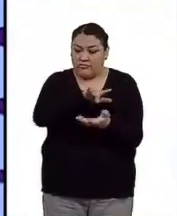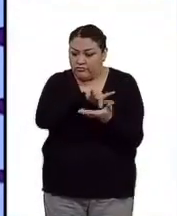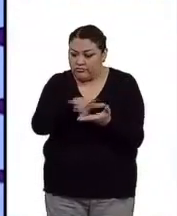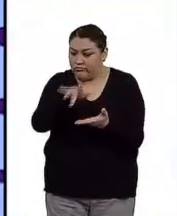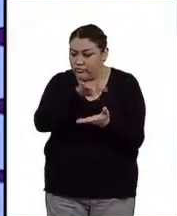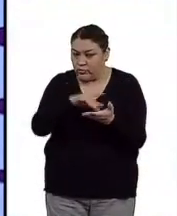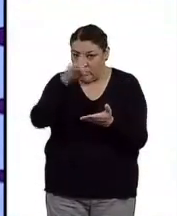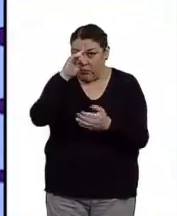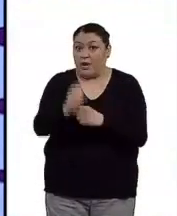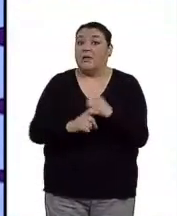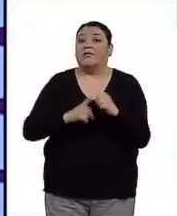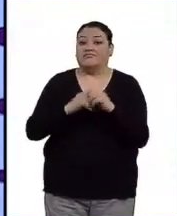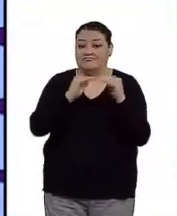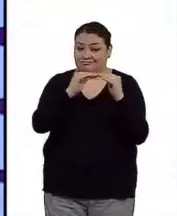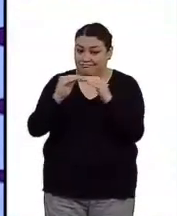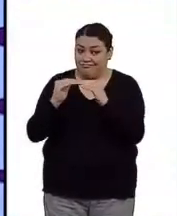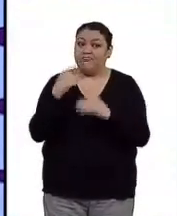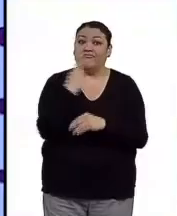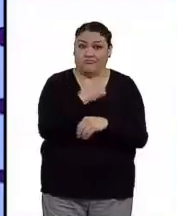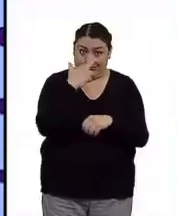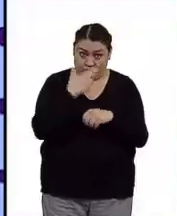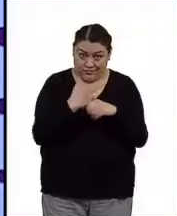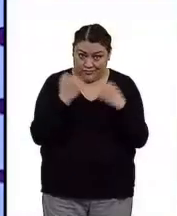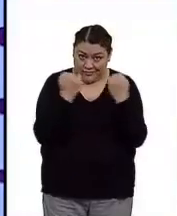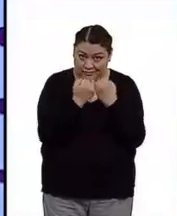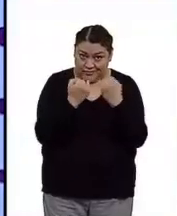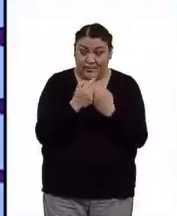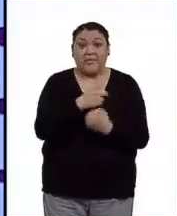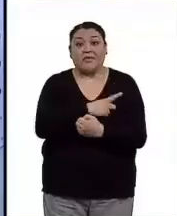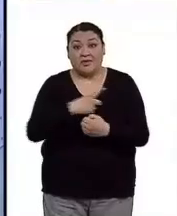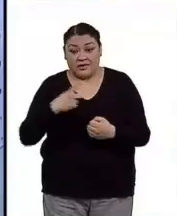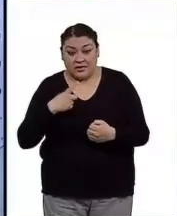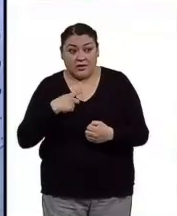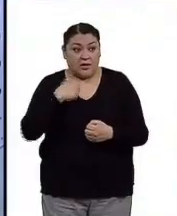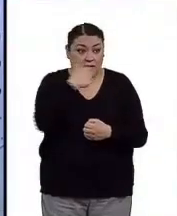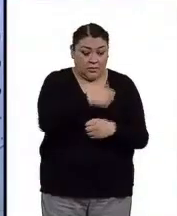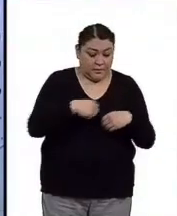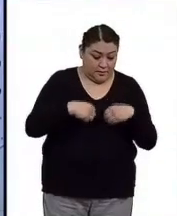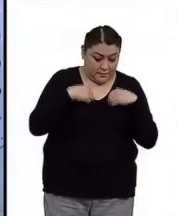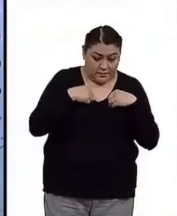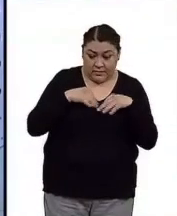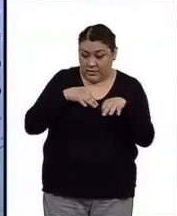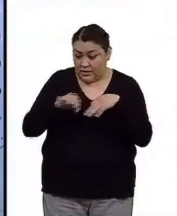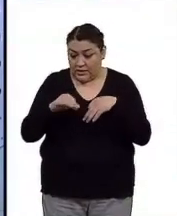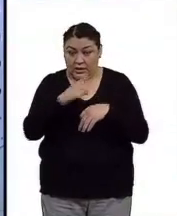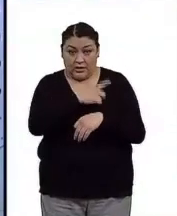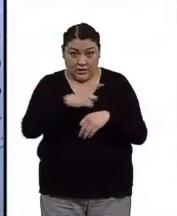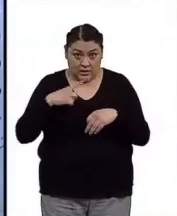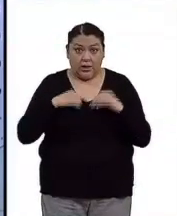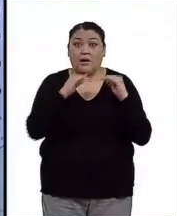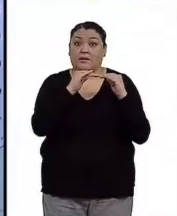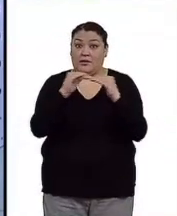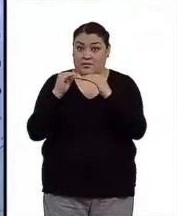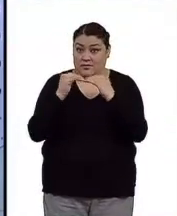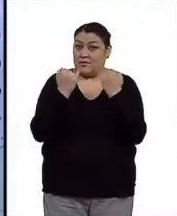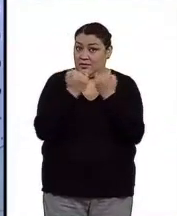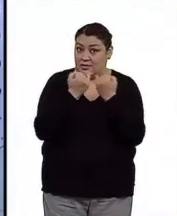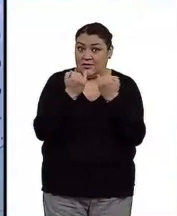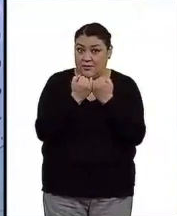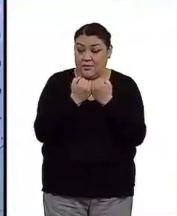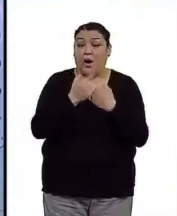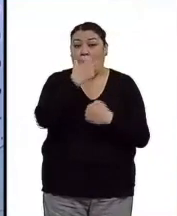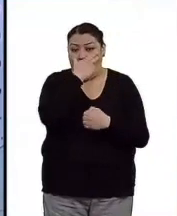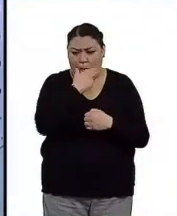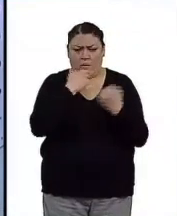igualdad, que tiene que haber políticas de corresponsabilidad entre la vida personal y la vida laboral y que tienen que ser usadas por